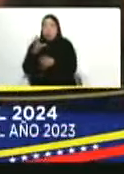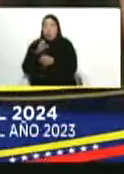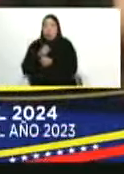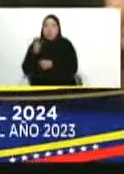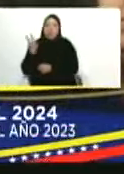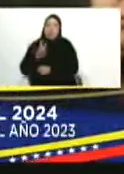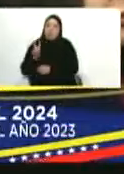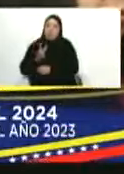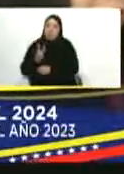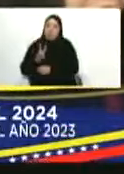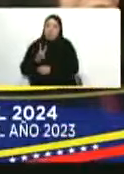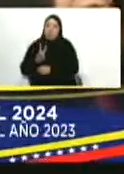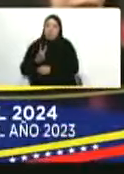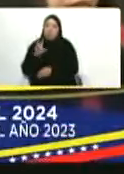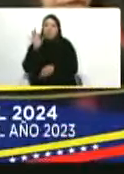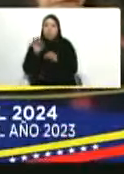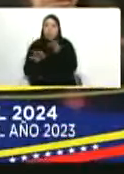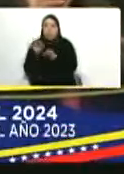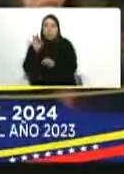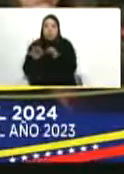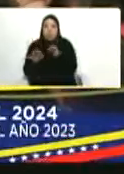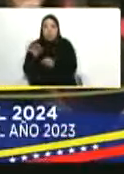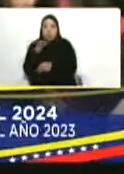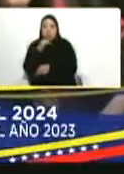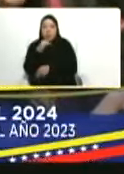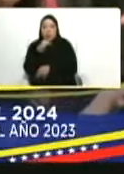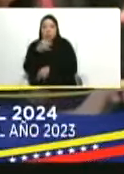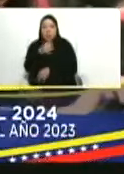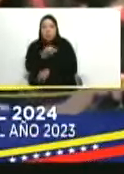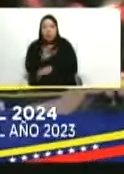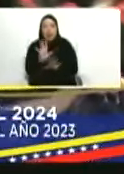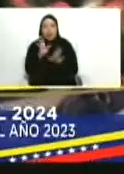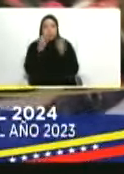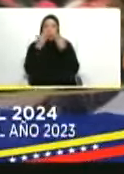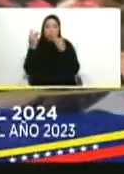ciudadanía en el Tribunal Supremo de Justicia.